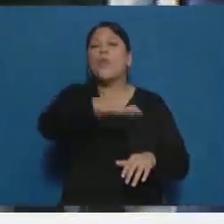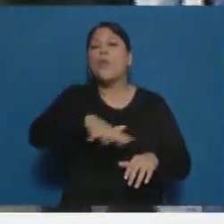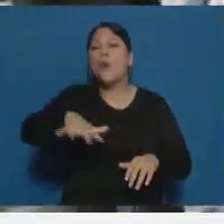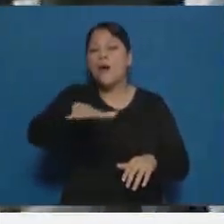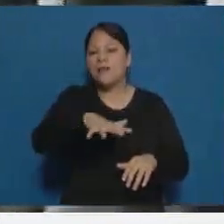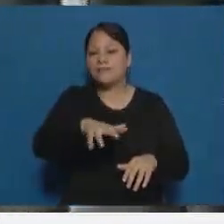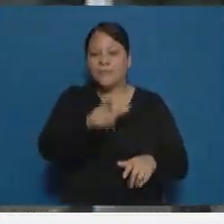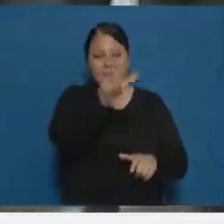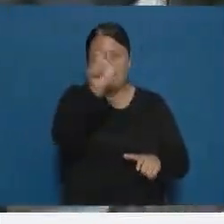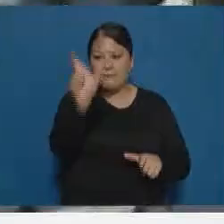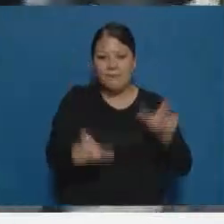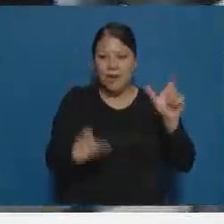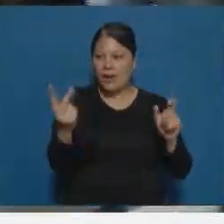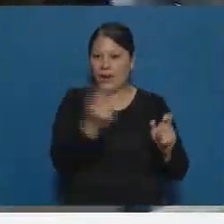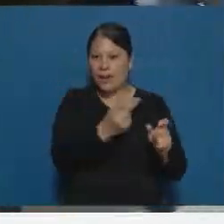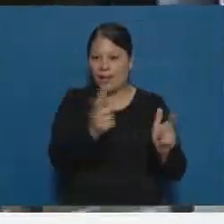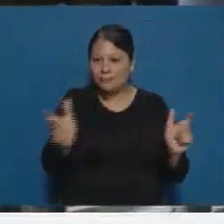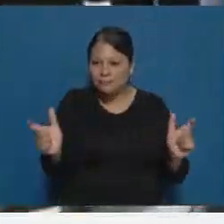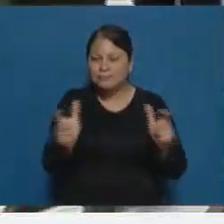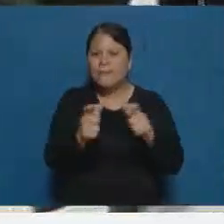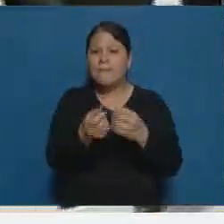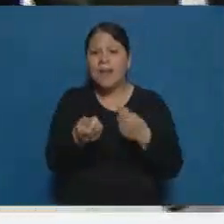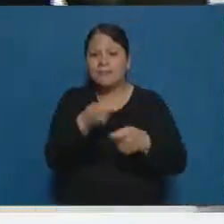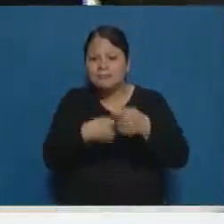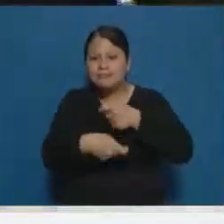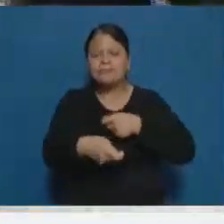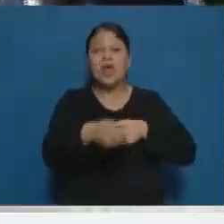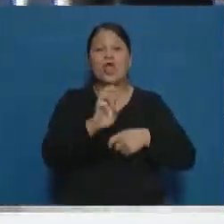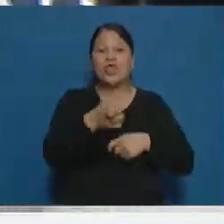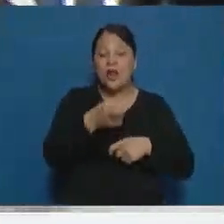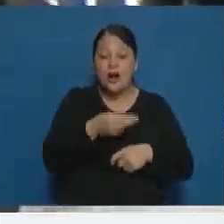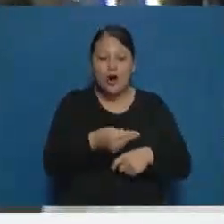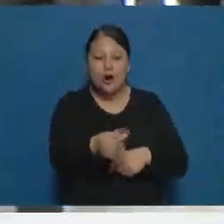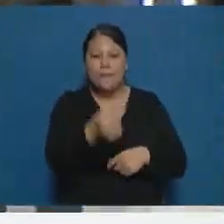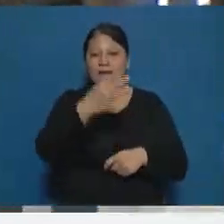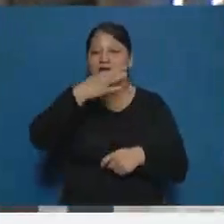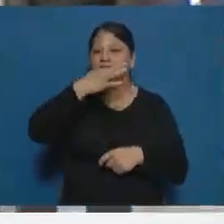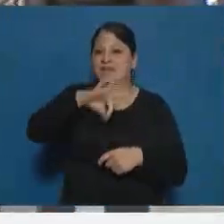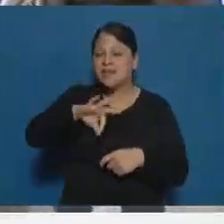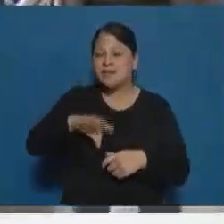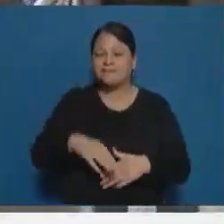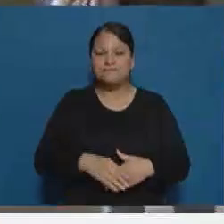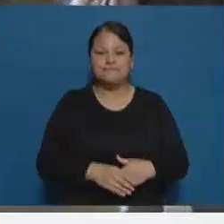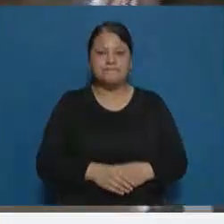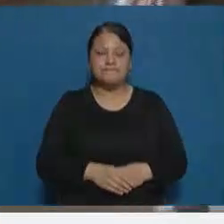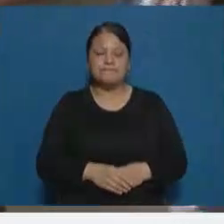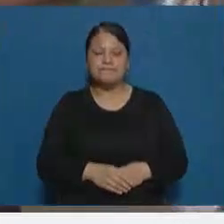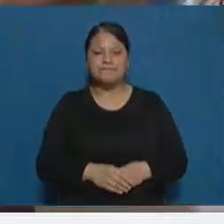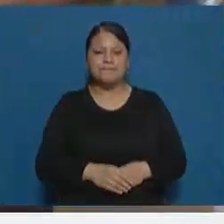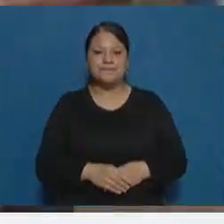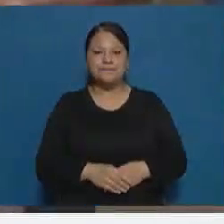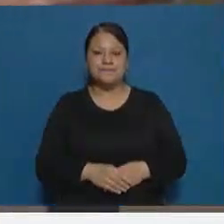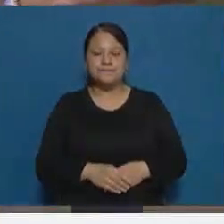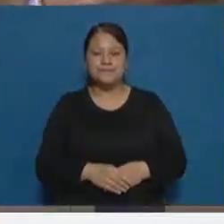ellos se reunieron para supuestamente hacer una operación de compra-venta de dólares que, bueno, al parecer y todo indica, de acuerdo a cómo marcha la